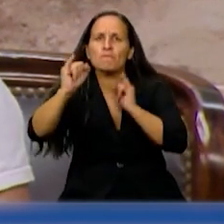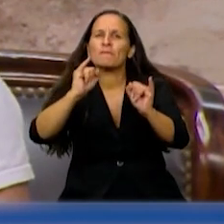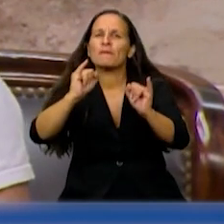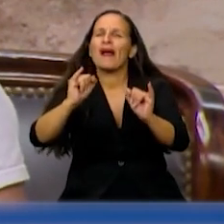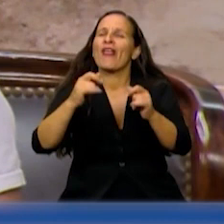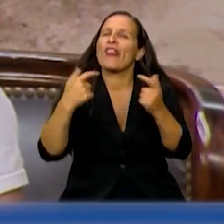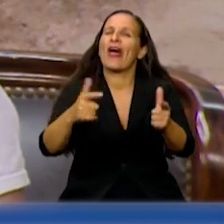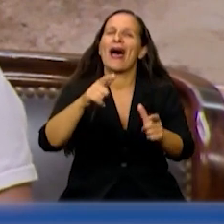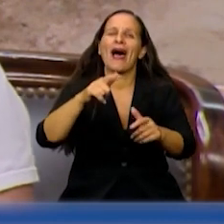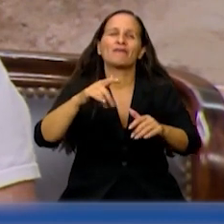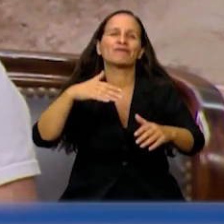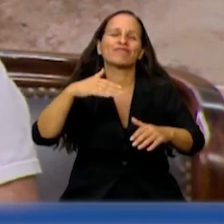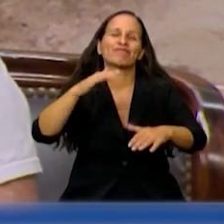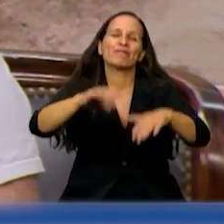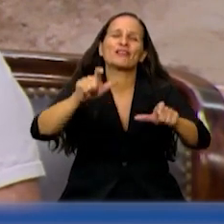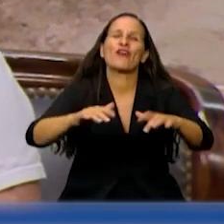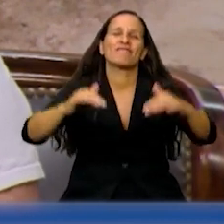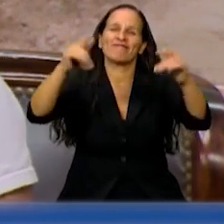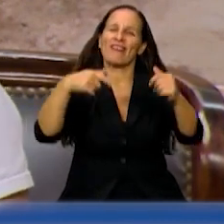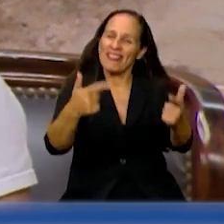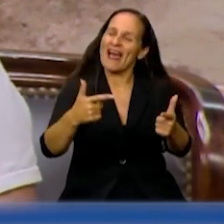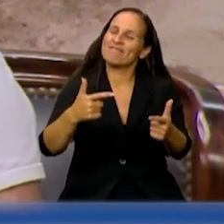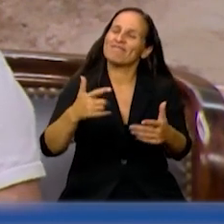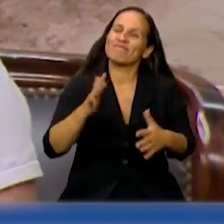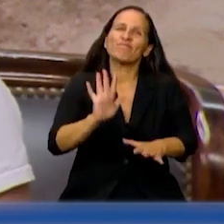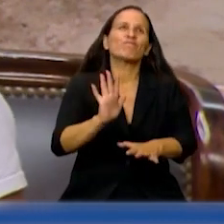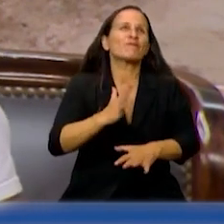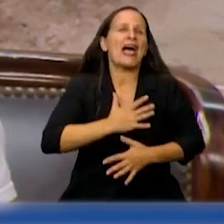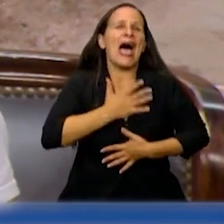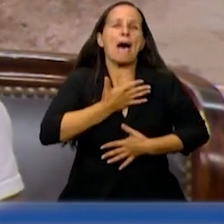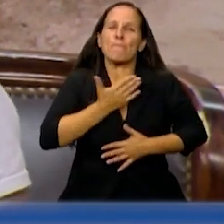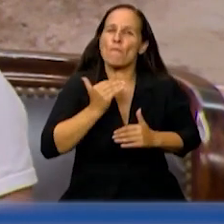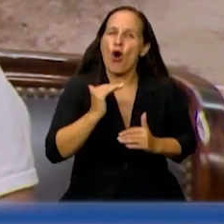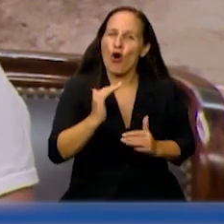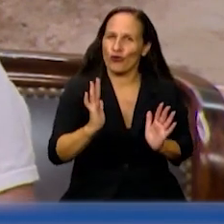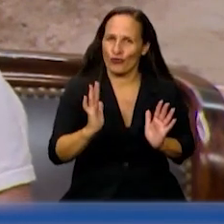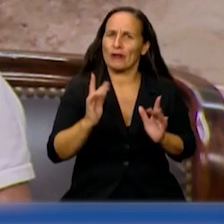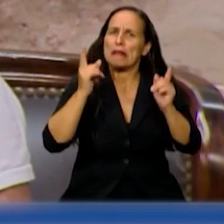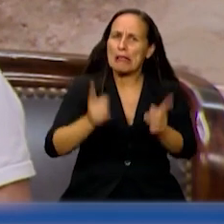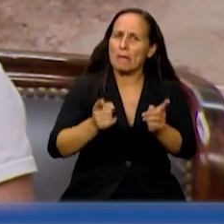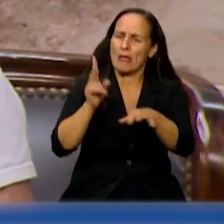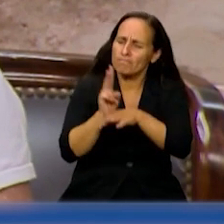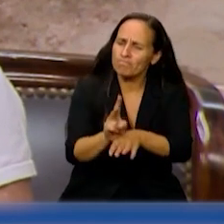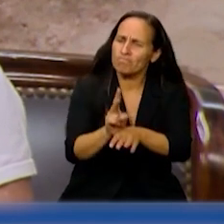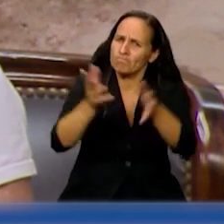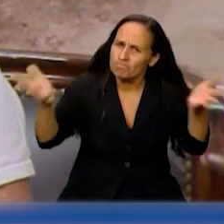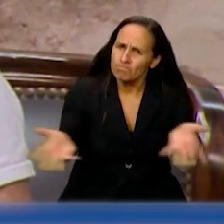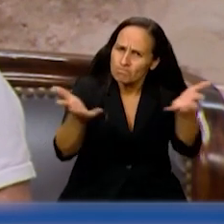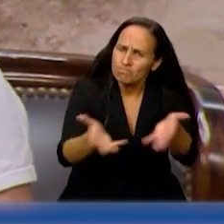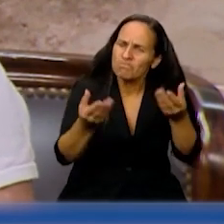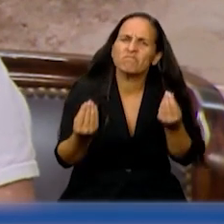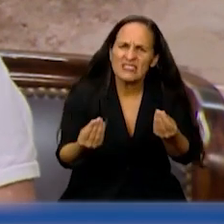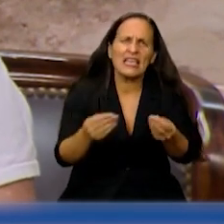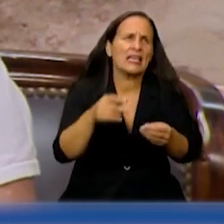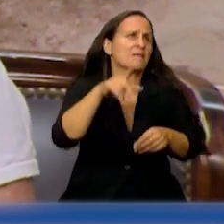las generaciones venideras, también estamos abrazando, preservando y promoviendo el cuidado de